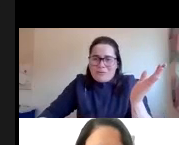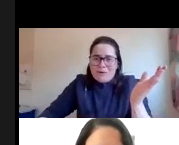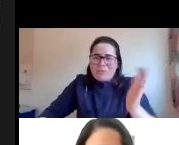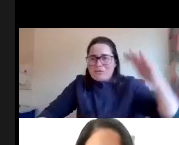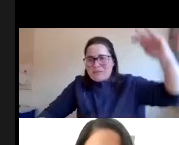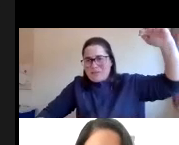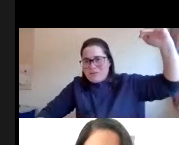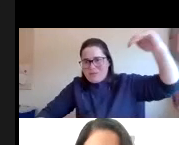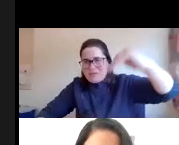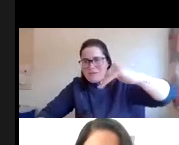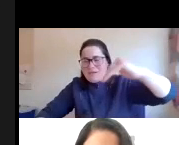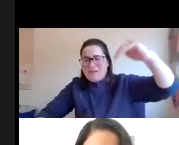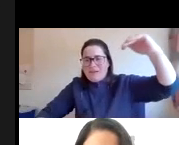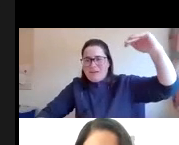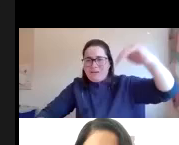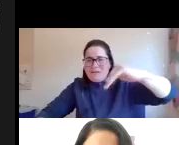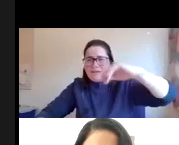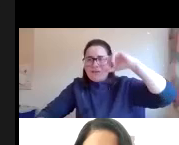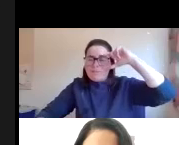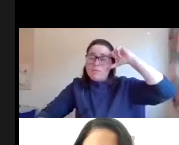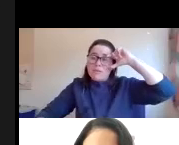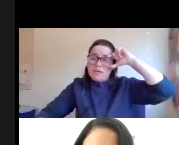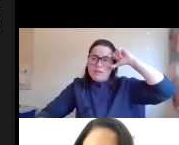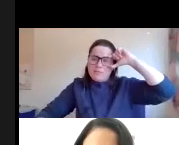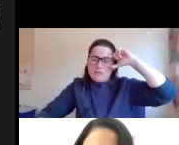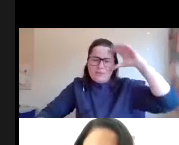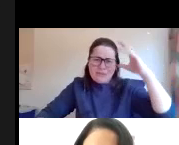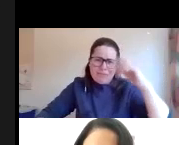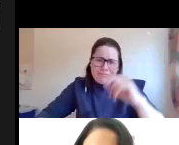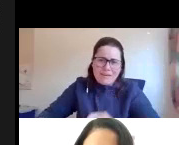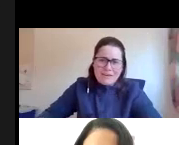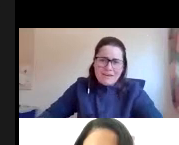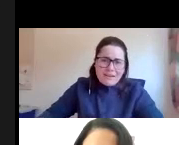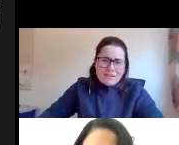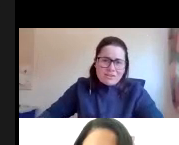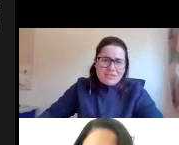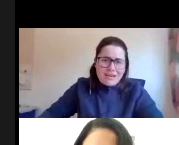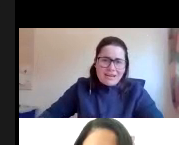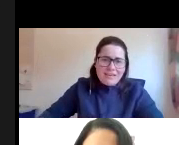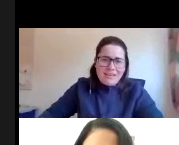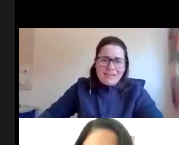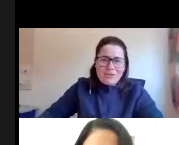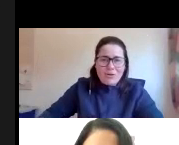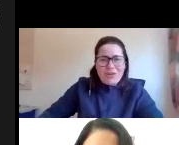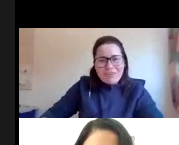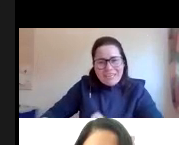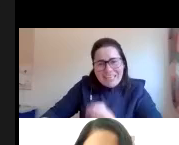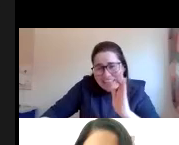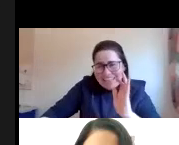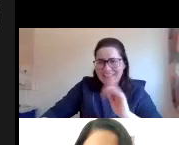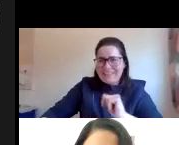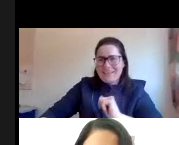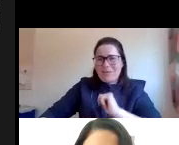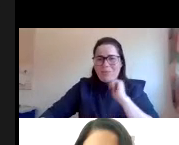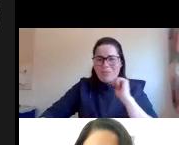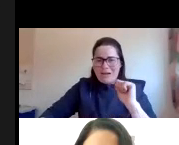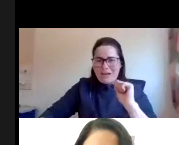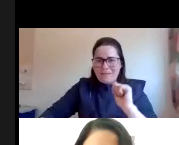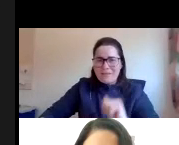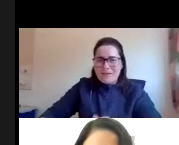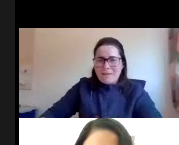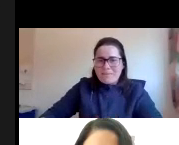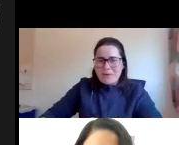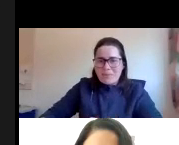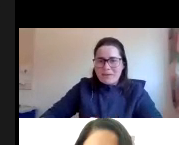hay urbano, porque estas son montañas, pongamos así. Entonces aquí todavía entra como